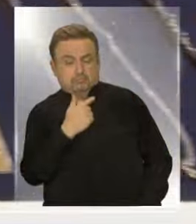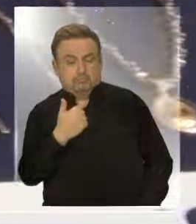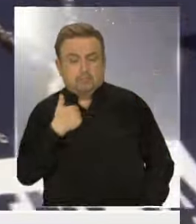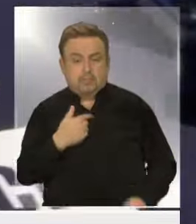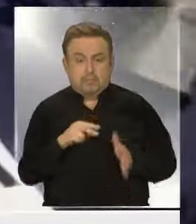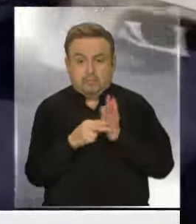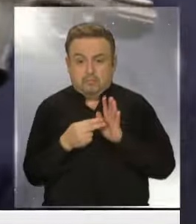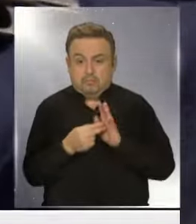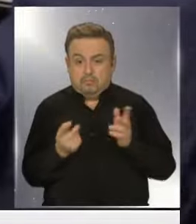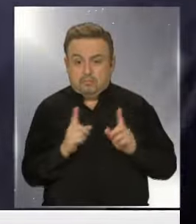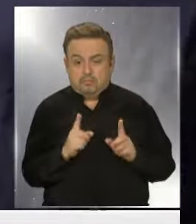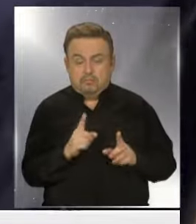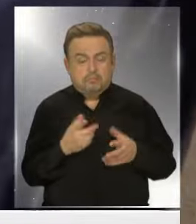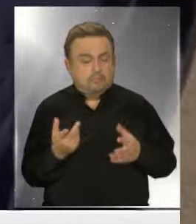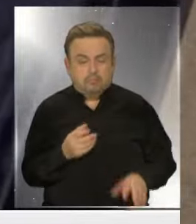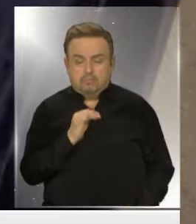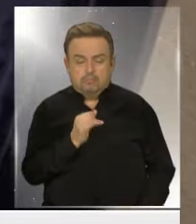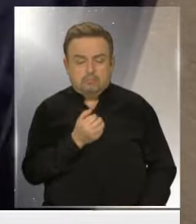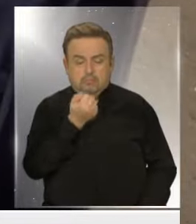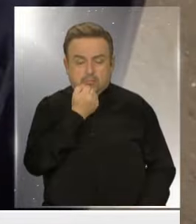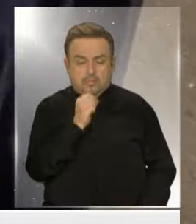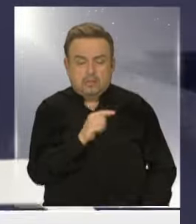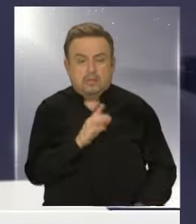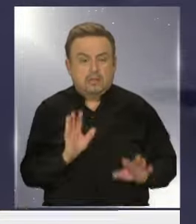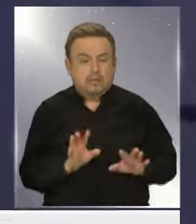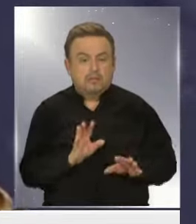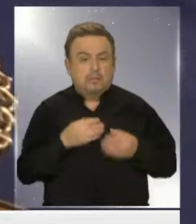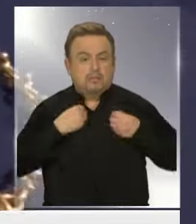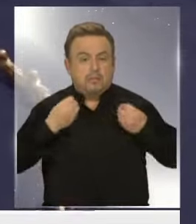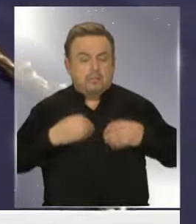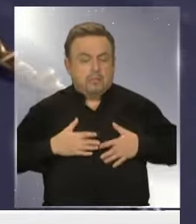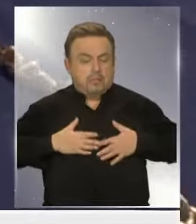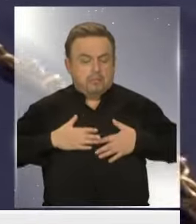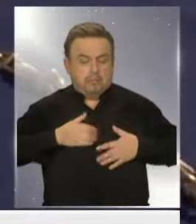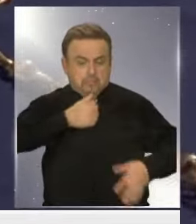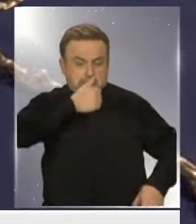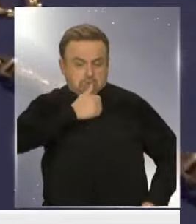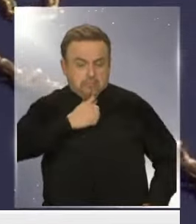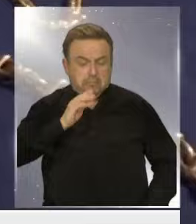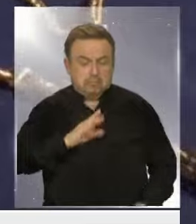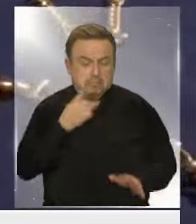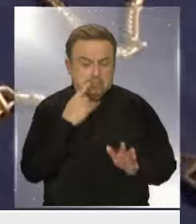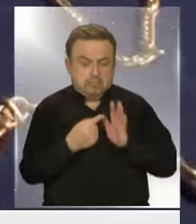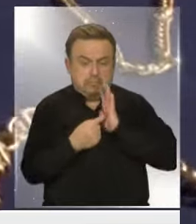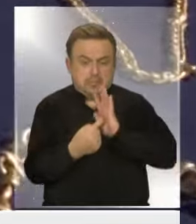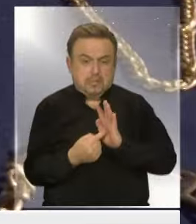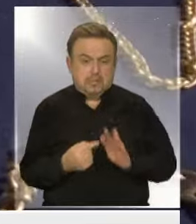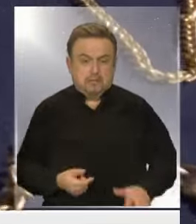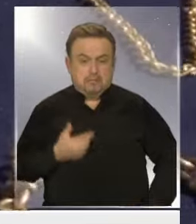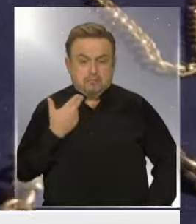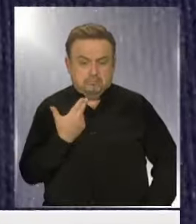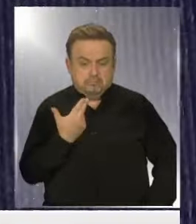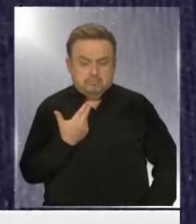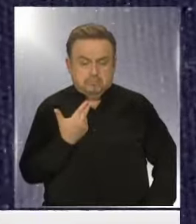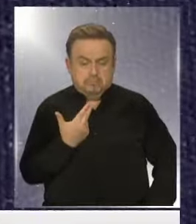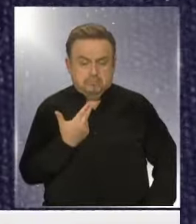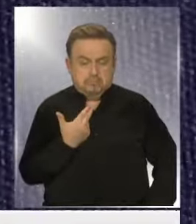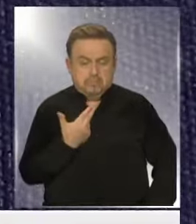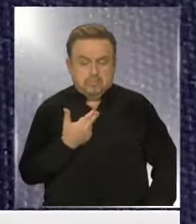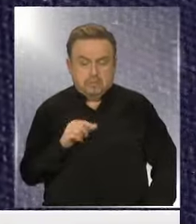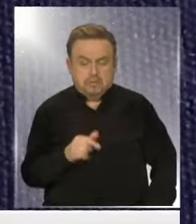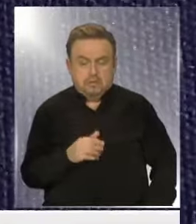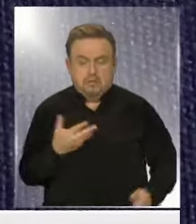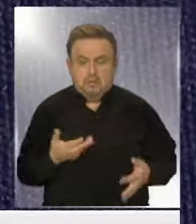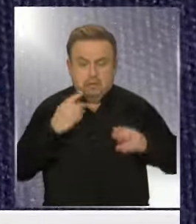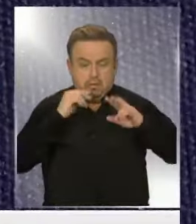traerían problemas. Están perdiendo el miedo al anonimato, ¿no es cierto? Y exhiben su poder de fuego, como se produce en esta ocasión,